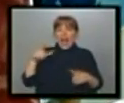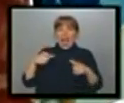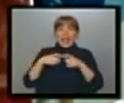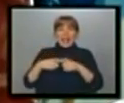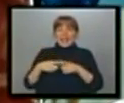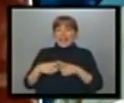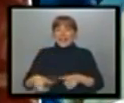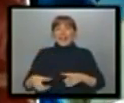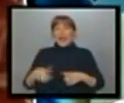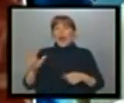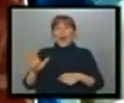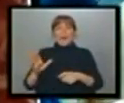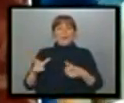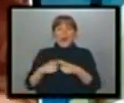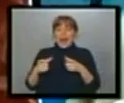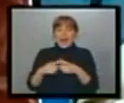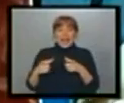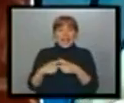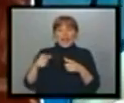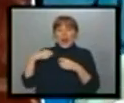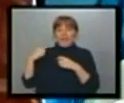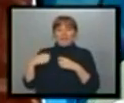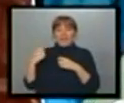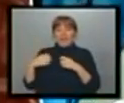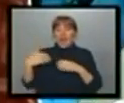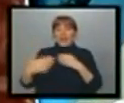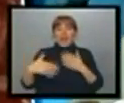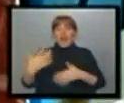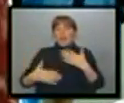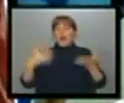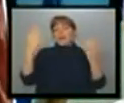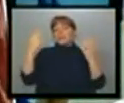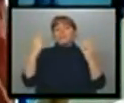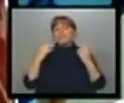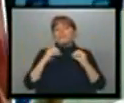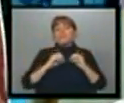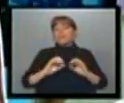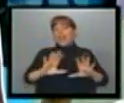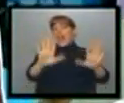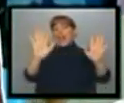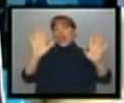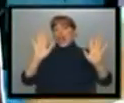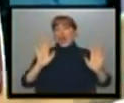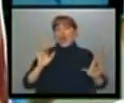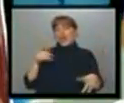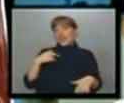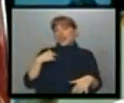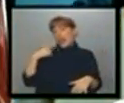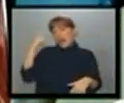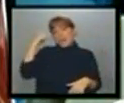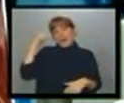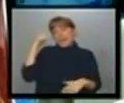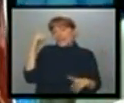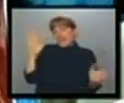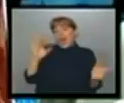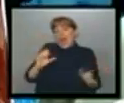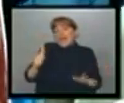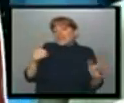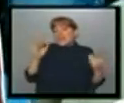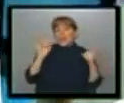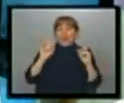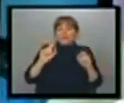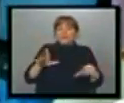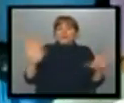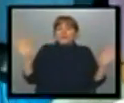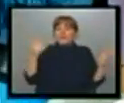película. Y después lo que pase no está en mis manos, ¿viste? No sé, espero que le vaya de lo mejor,